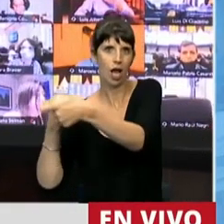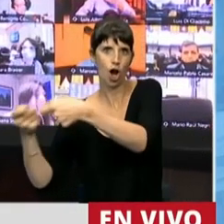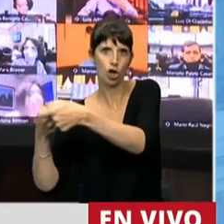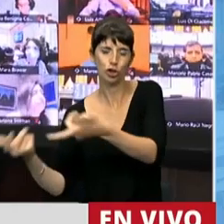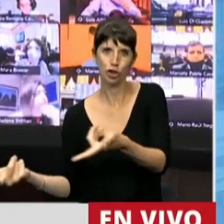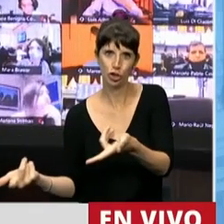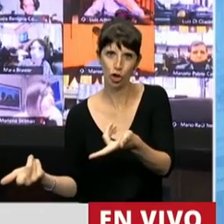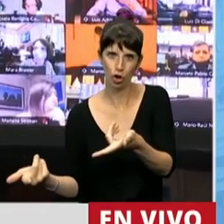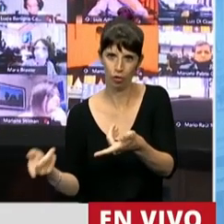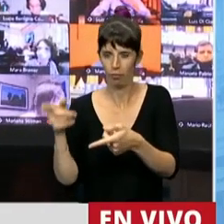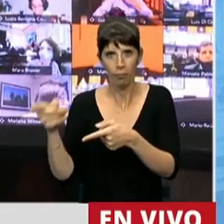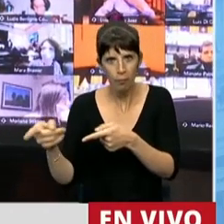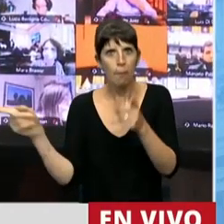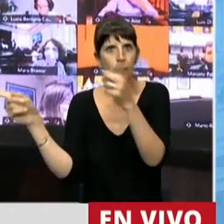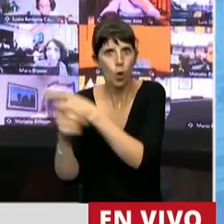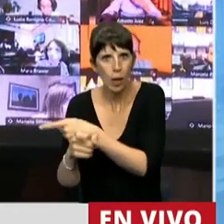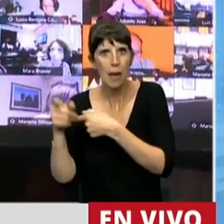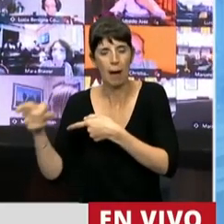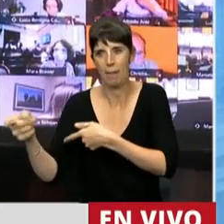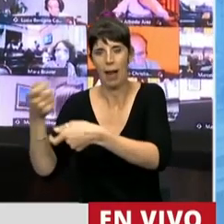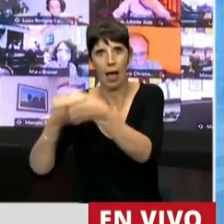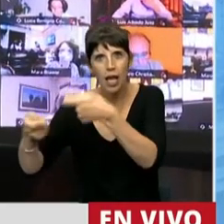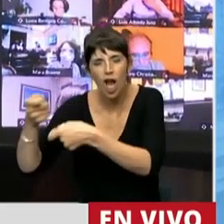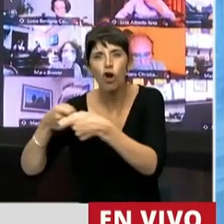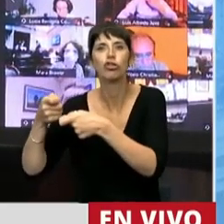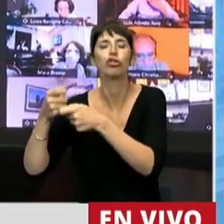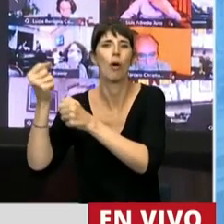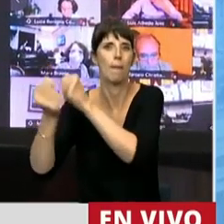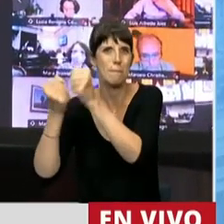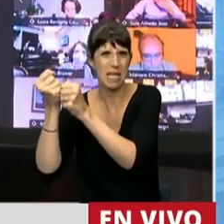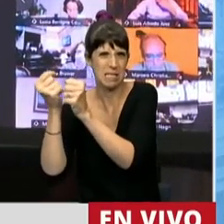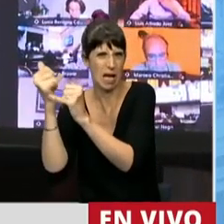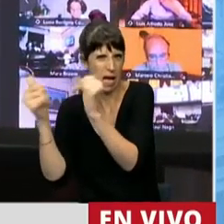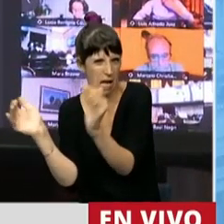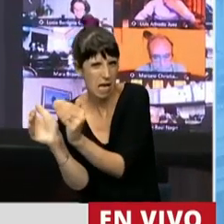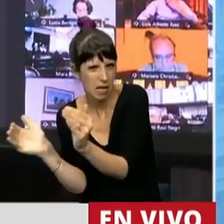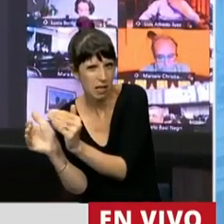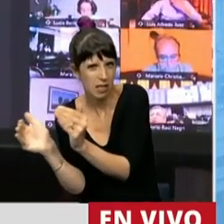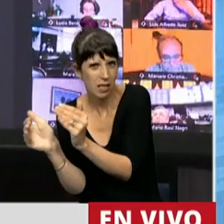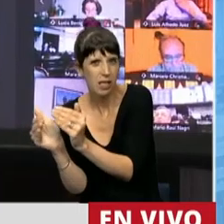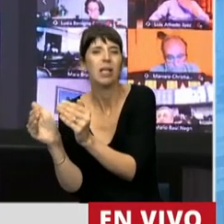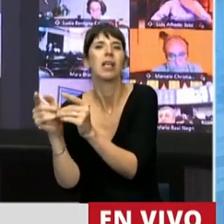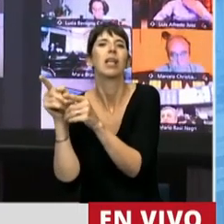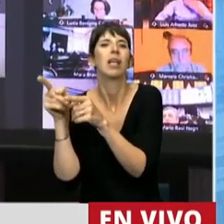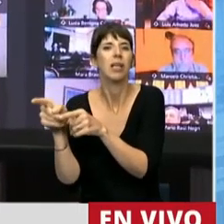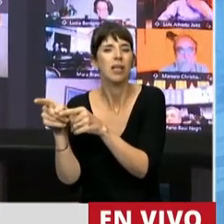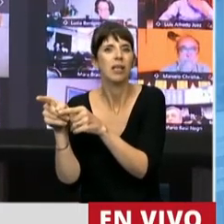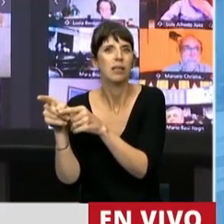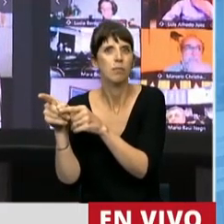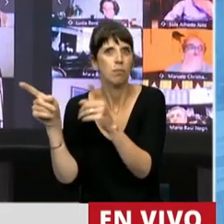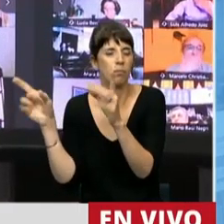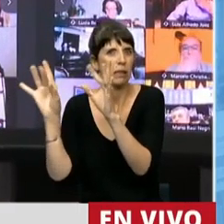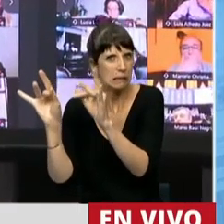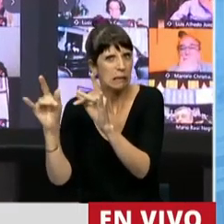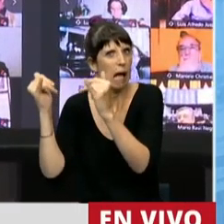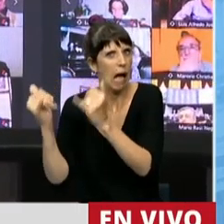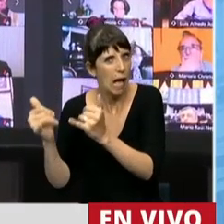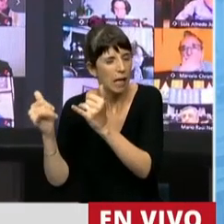no solamente a los comerciantes, a las pymes, sino que afecta también a la economía de cada rincón del